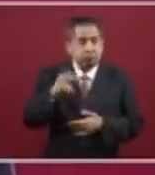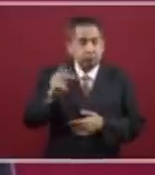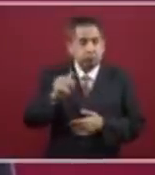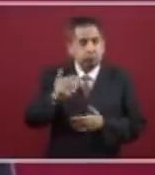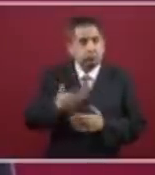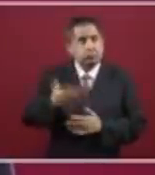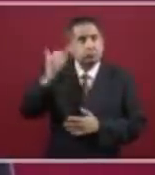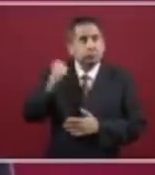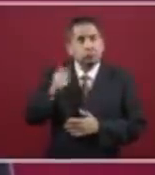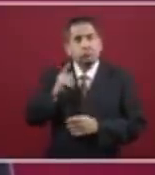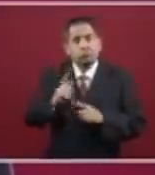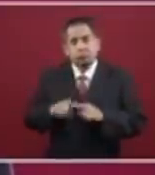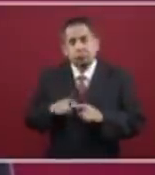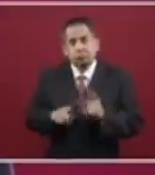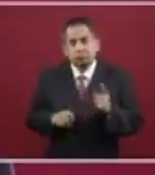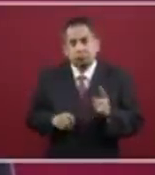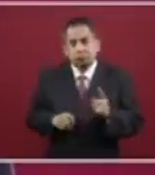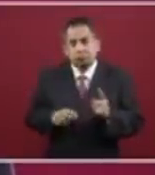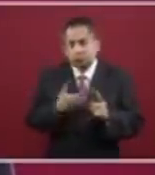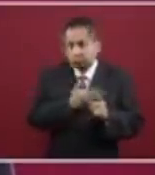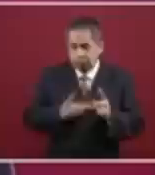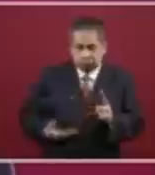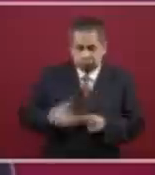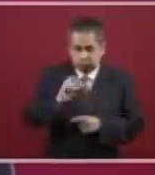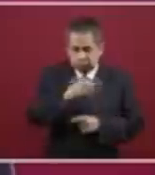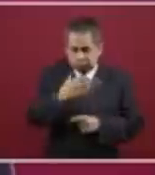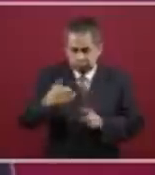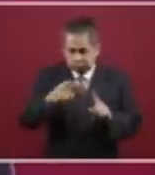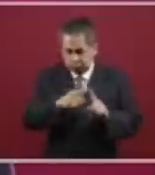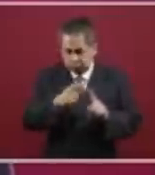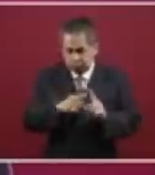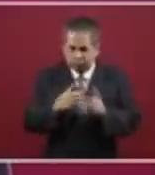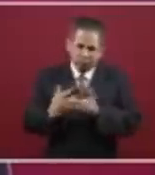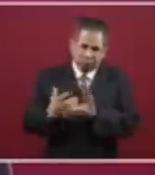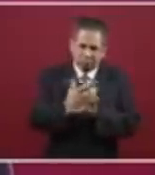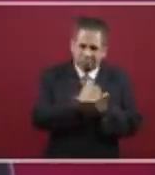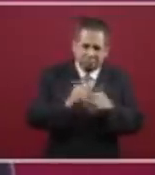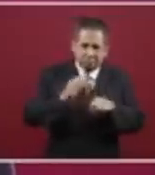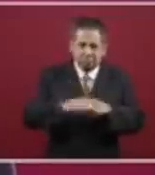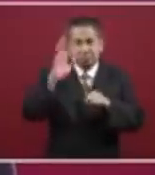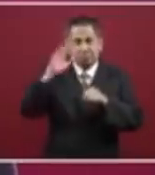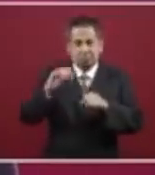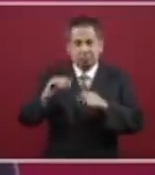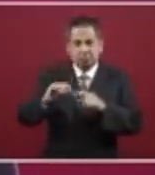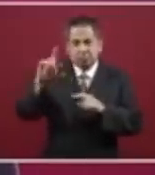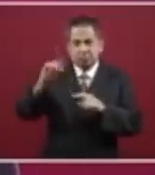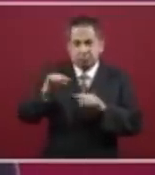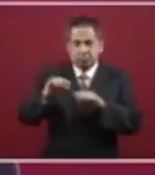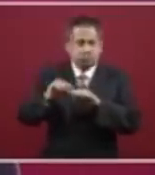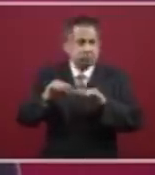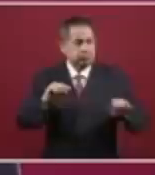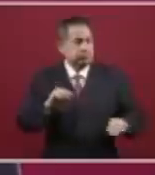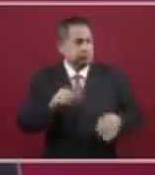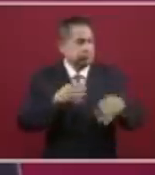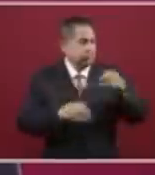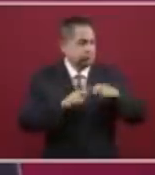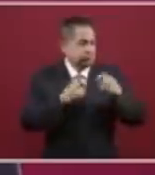solo el presidente Obama ganaba más que los ministros de la